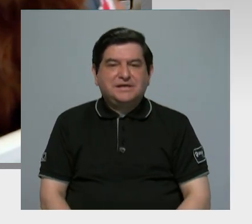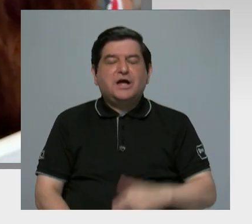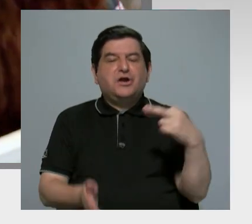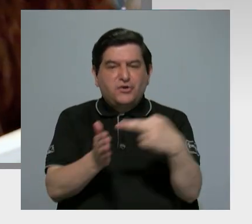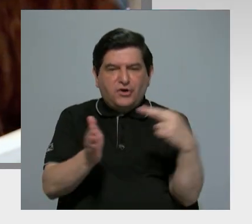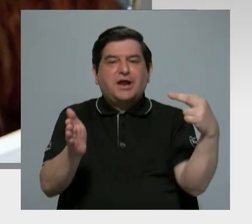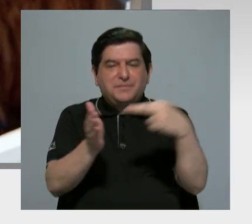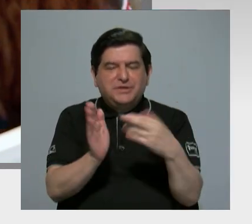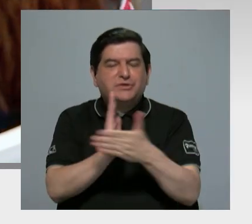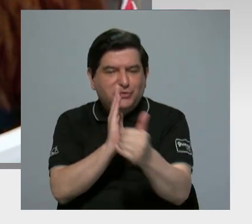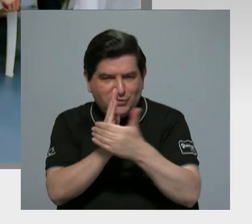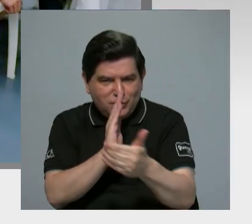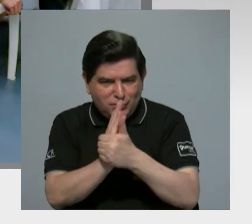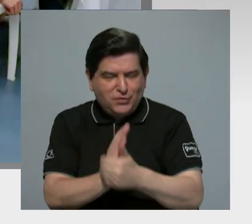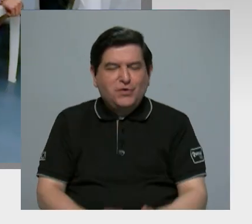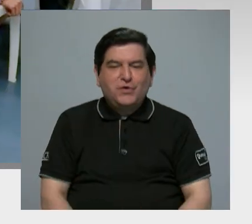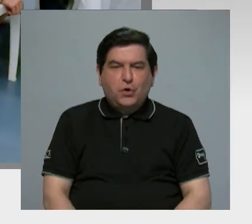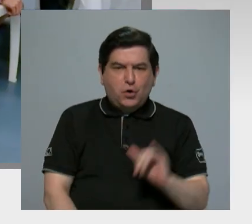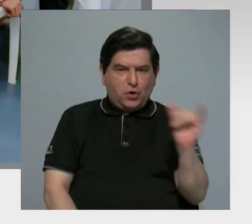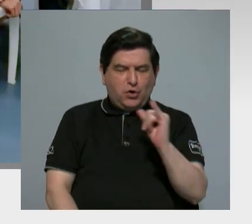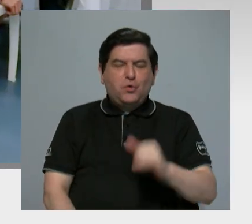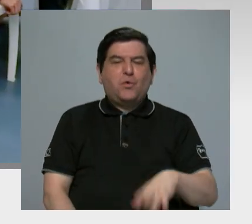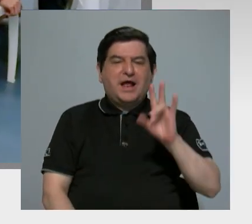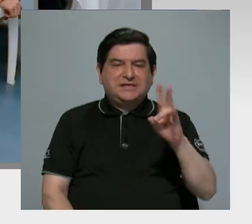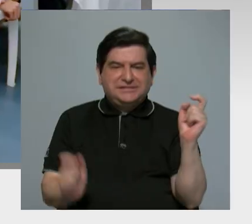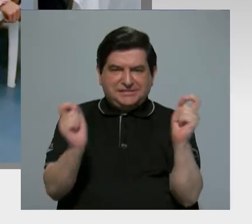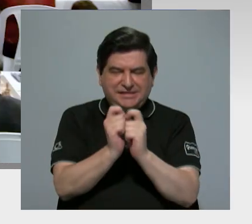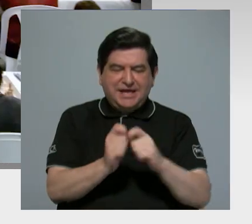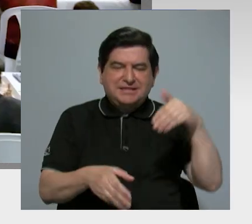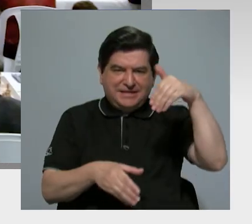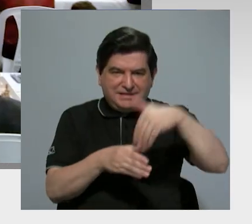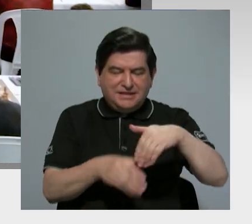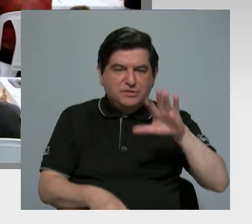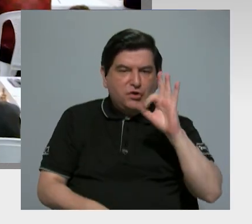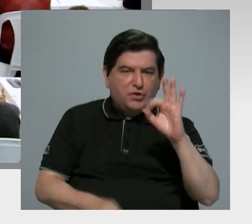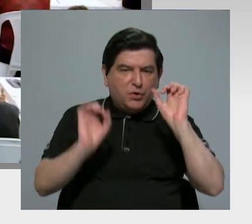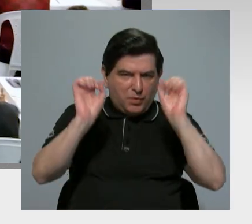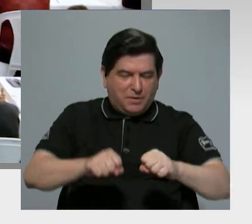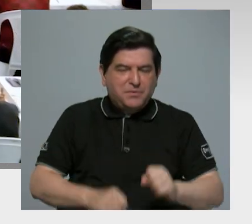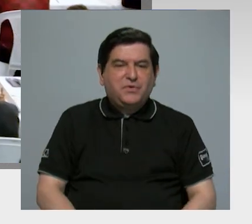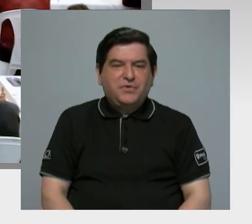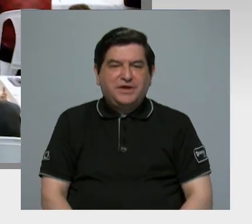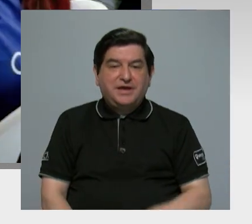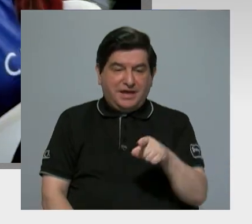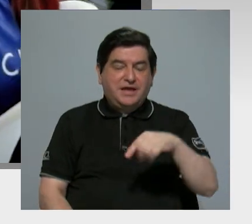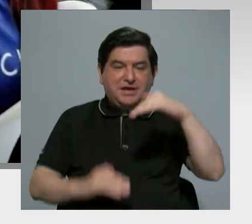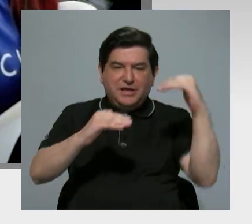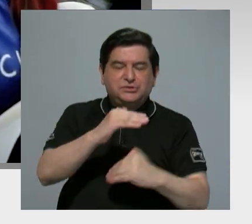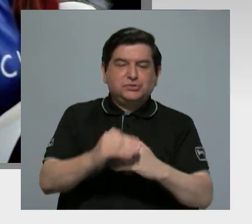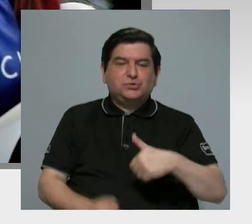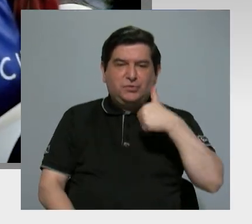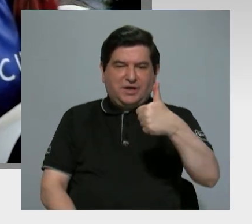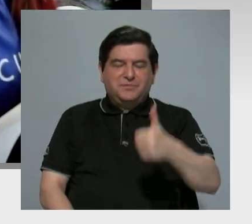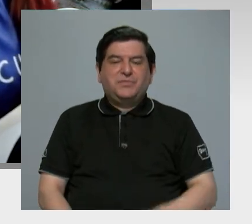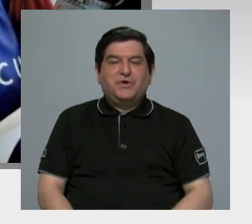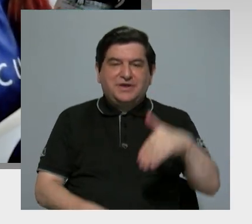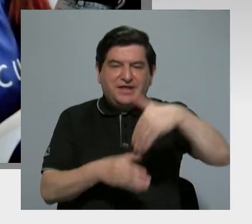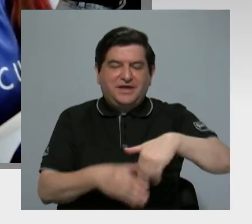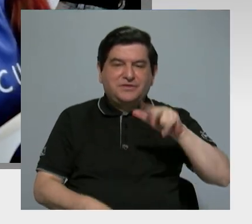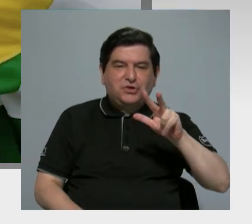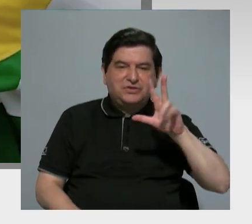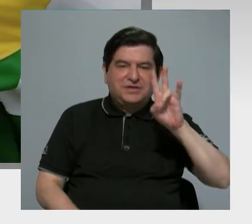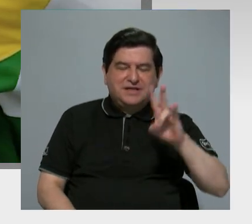Campos repitió su dosis de talento, logrando también 7 puntos de 9 posibles para coronarse subcampeona